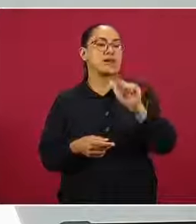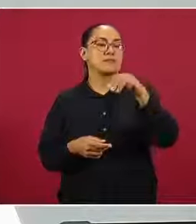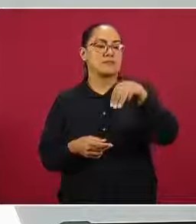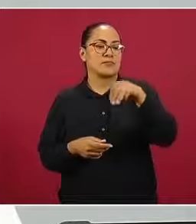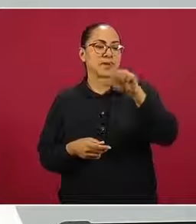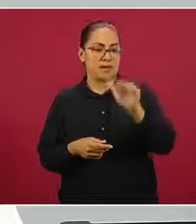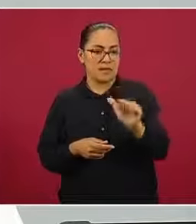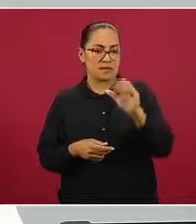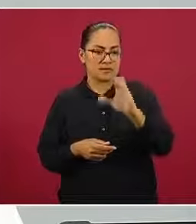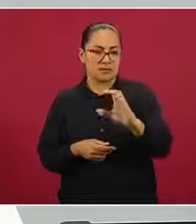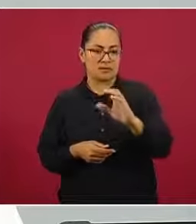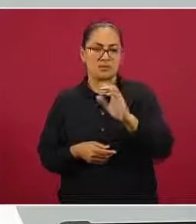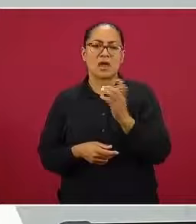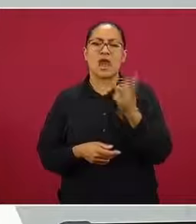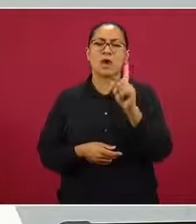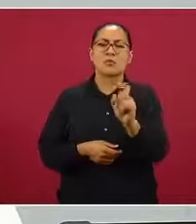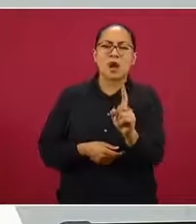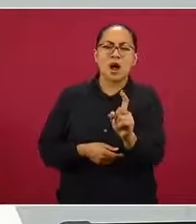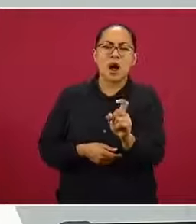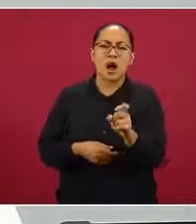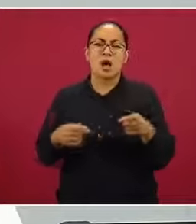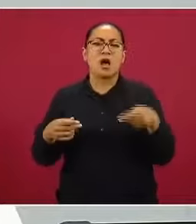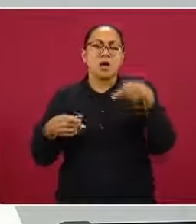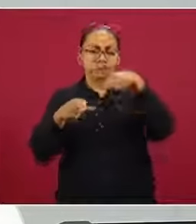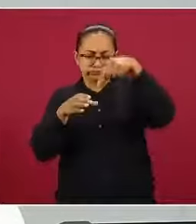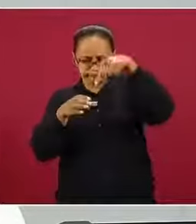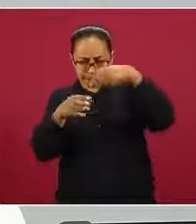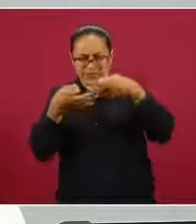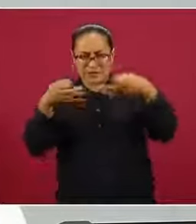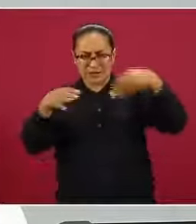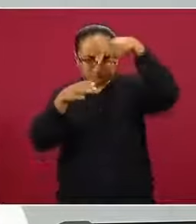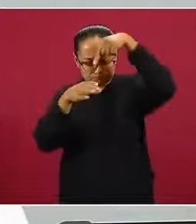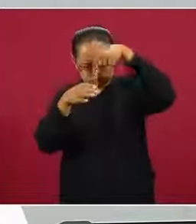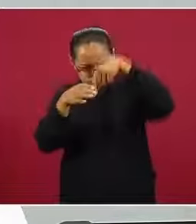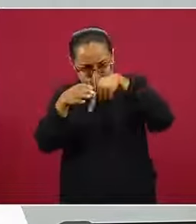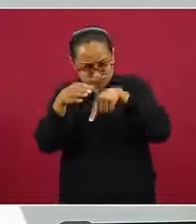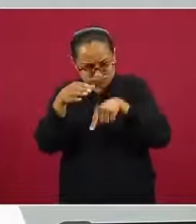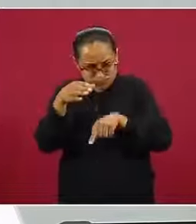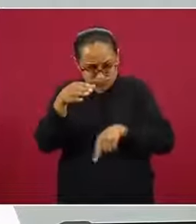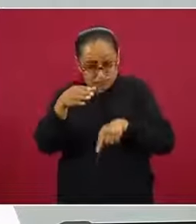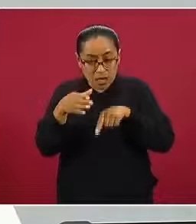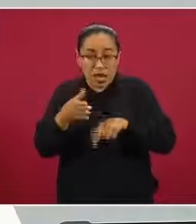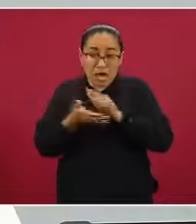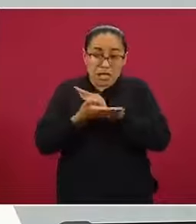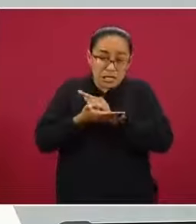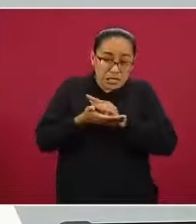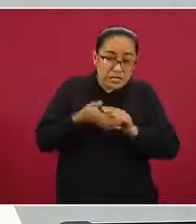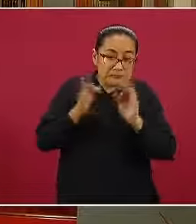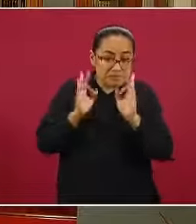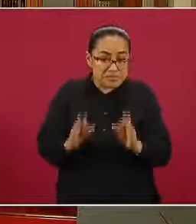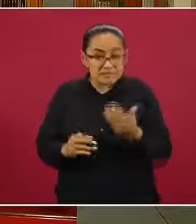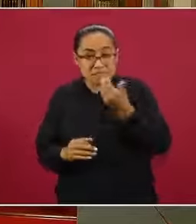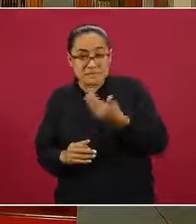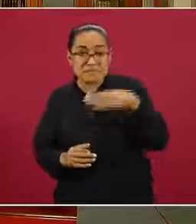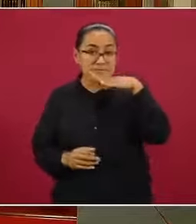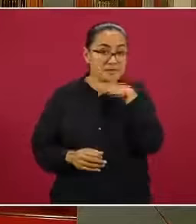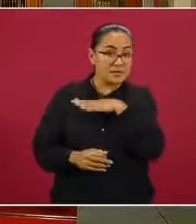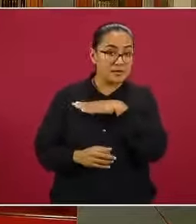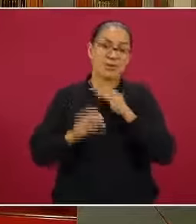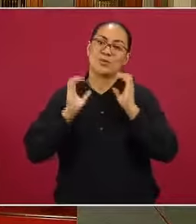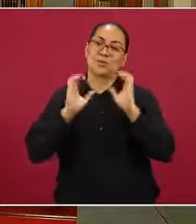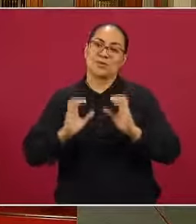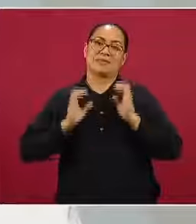acuíferos que permitan el detener el consumo de estas fuentes de